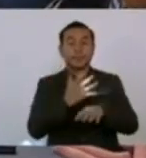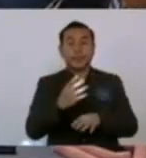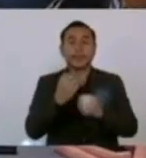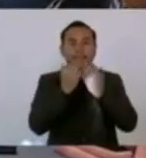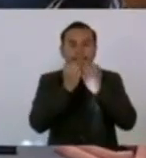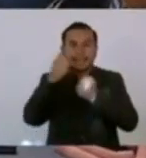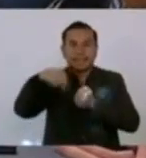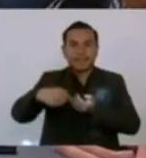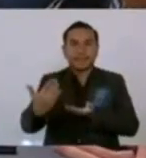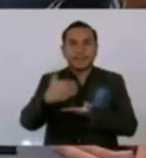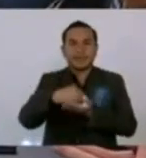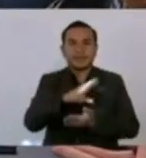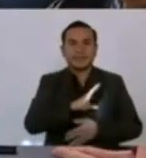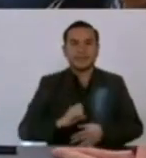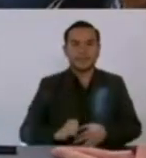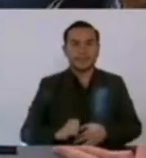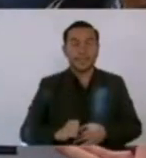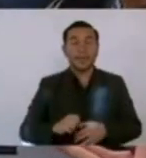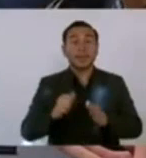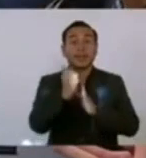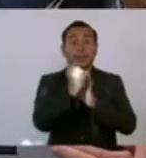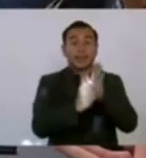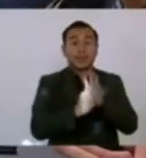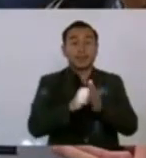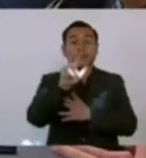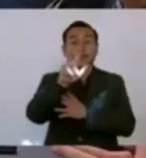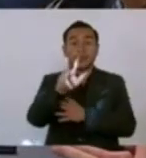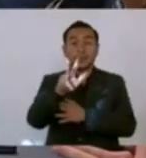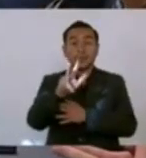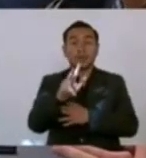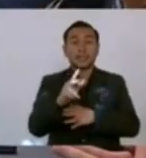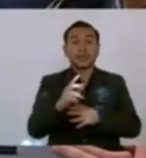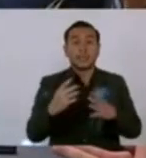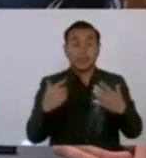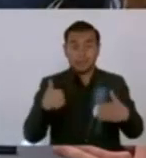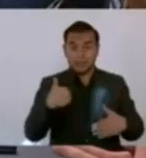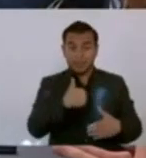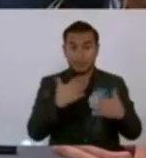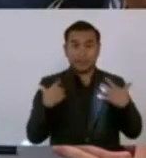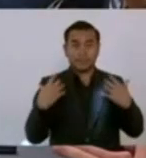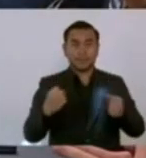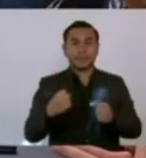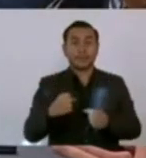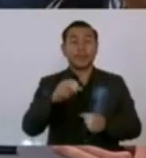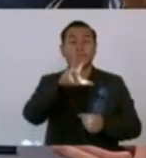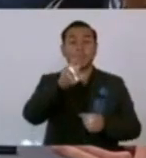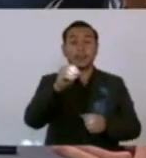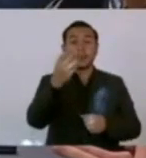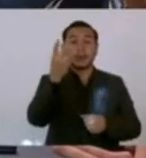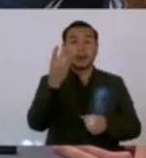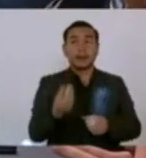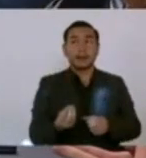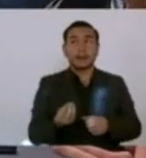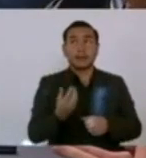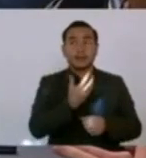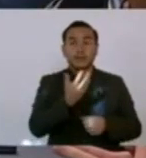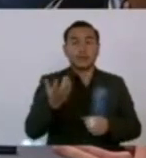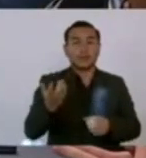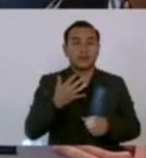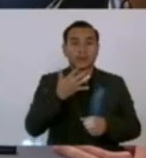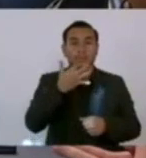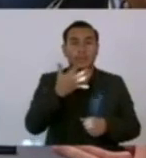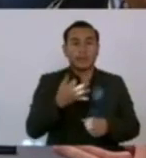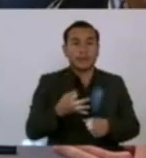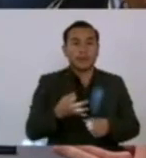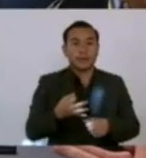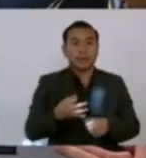al país. Artículo 3, la cartera de Estado en Salud deberá decretar cuarentena de 30 días derivado de la declaratoria